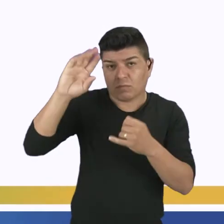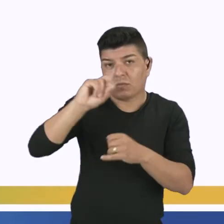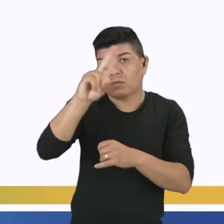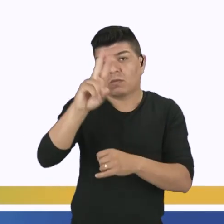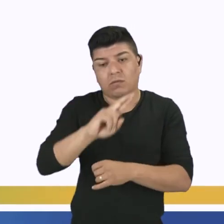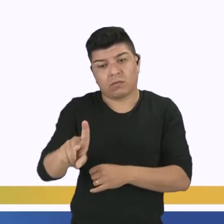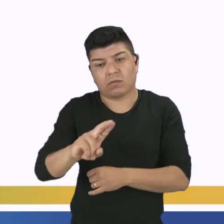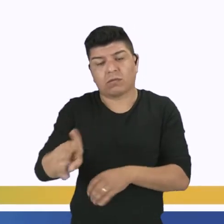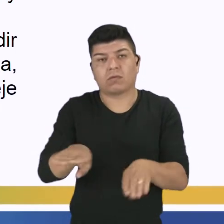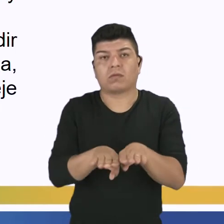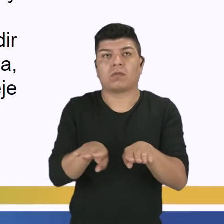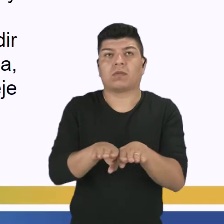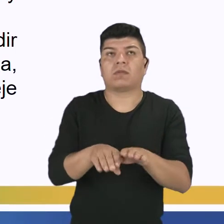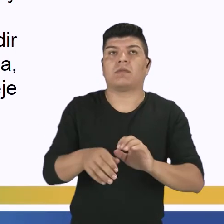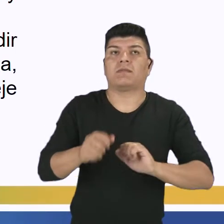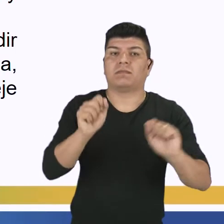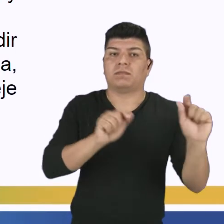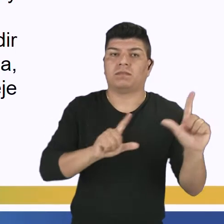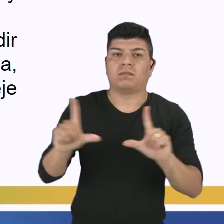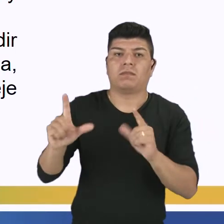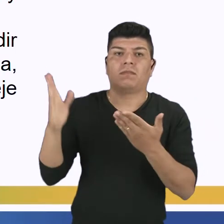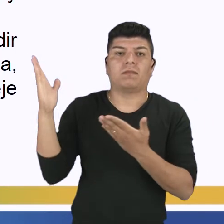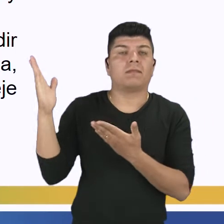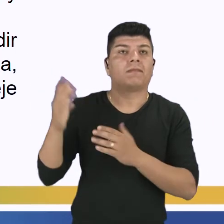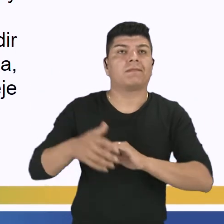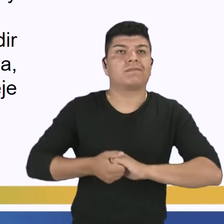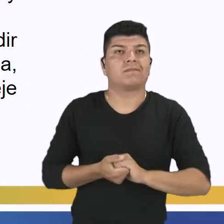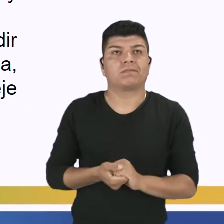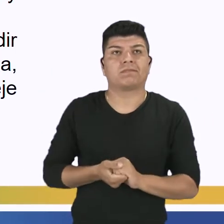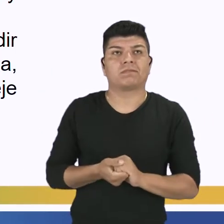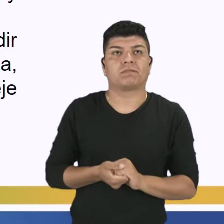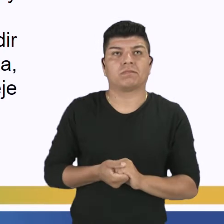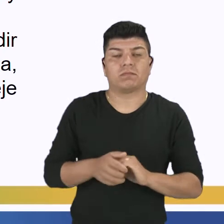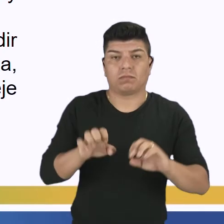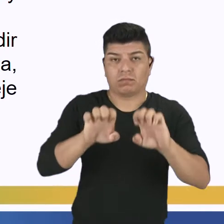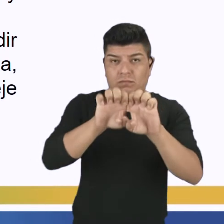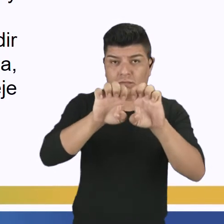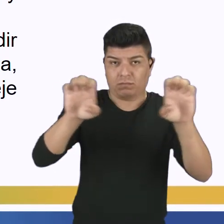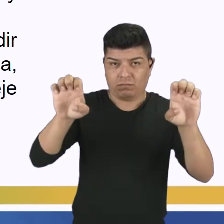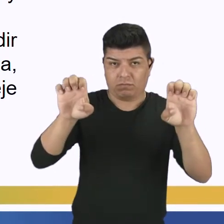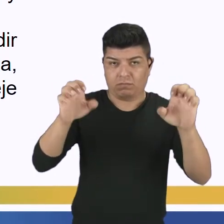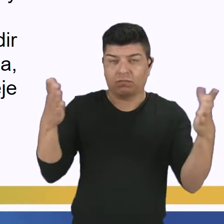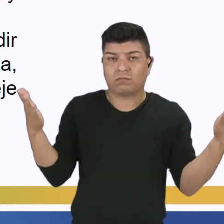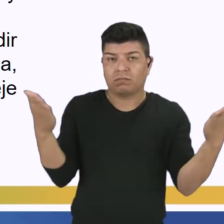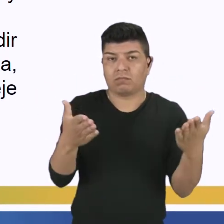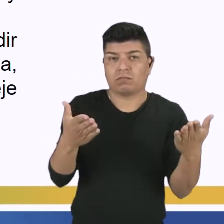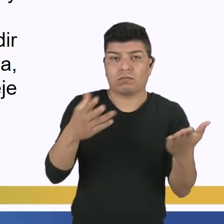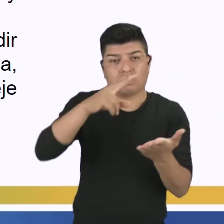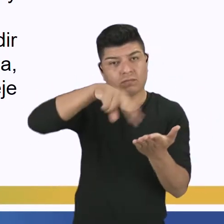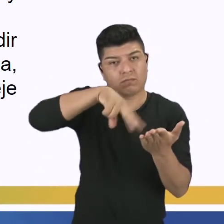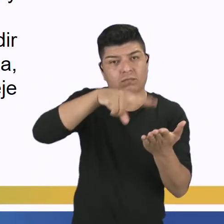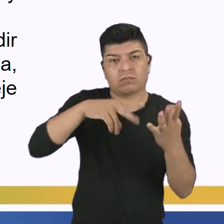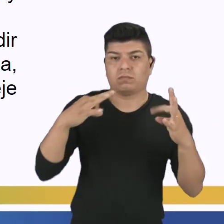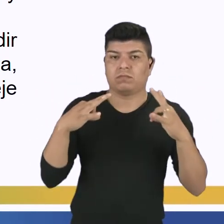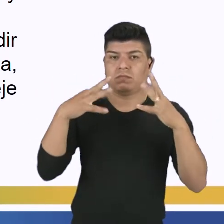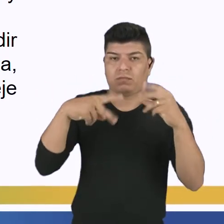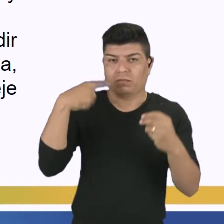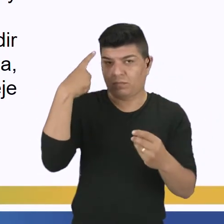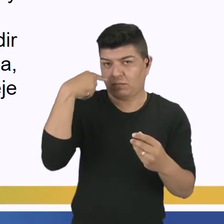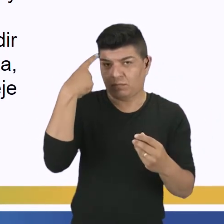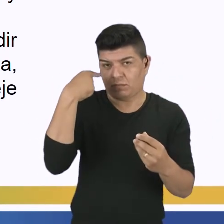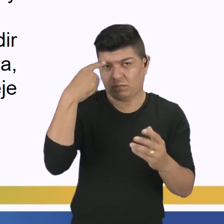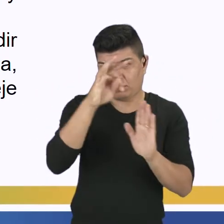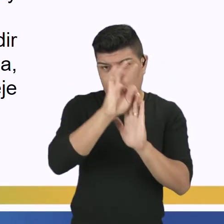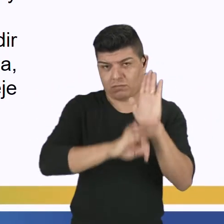não, tá bom? Próximo slide. La estructura. Una columna se debería estructurar